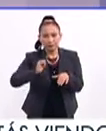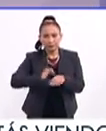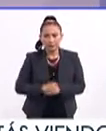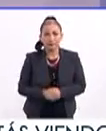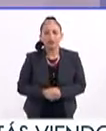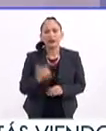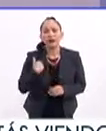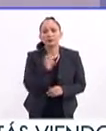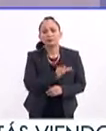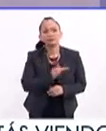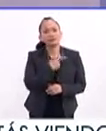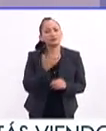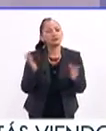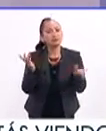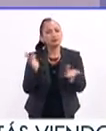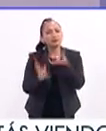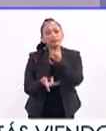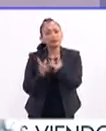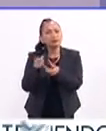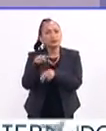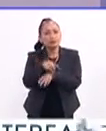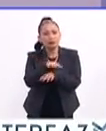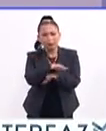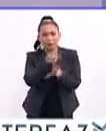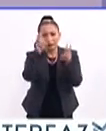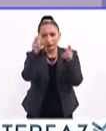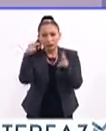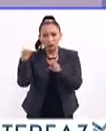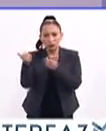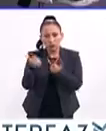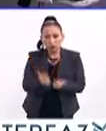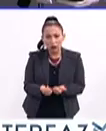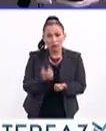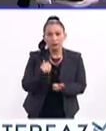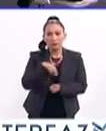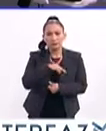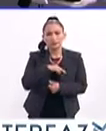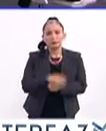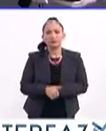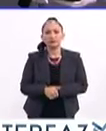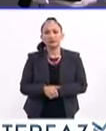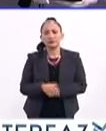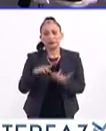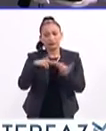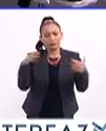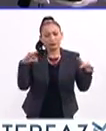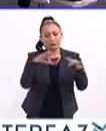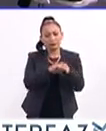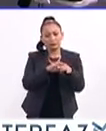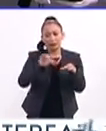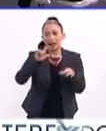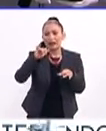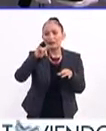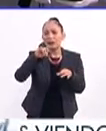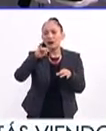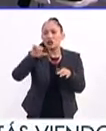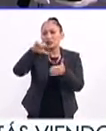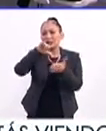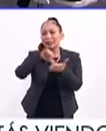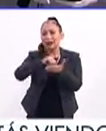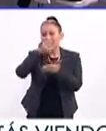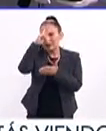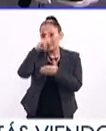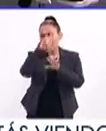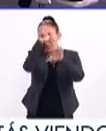originarios, y nos gustaría que nos platicaras este tema que tú traes con nosotros, la relación al altiplano central